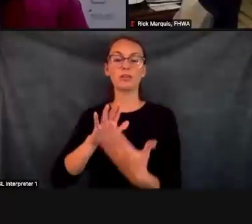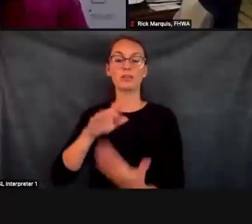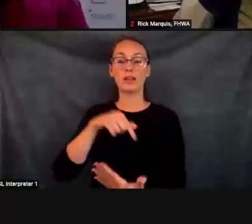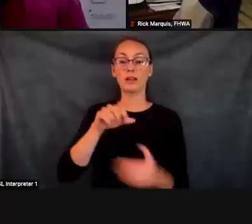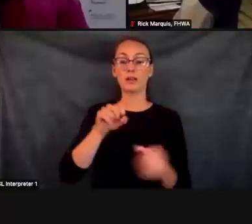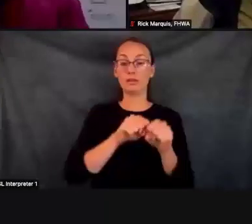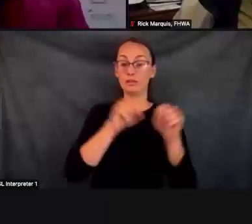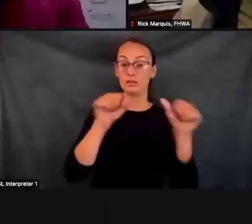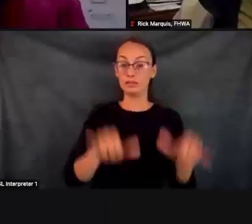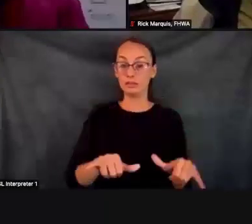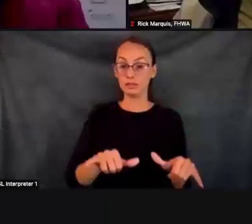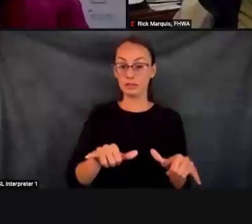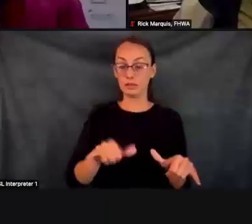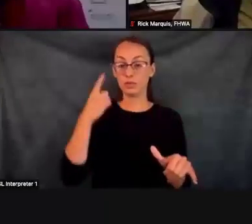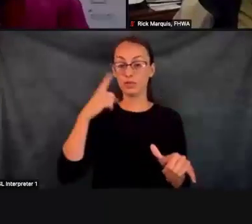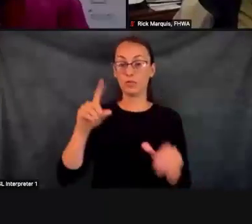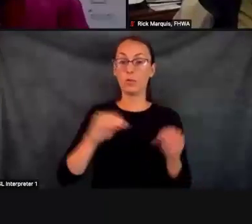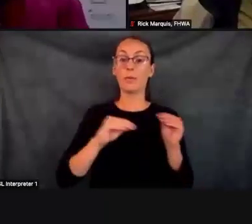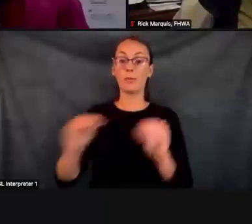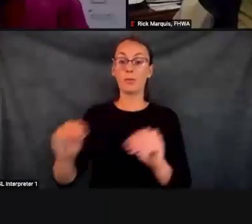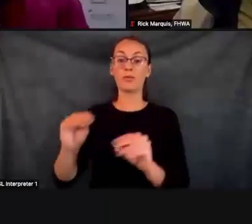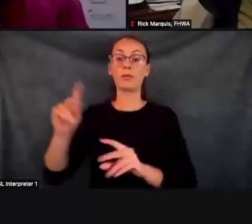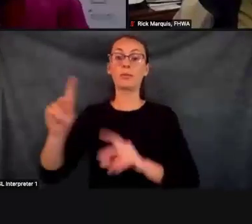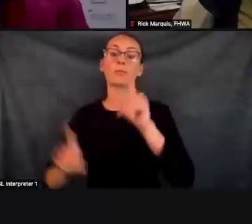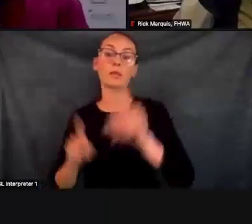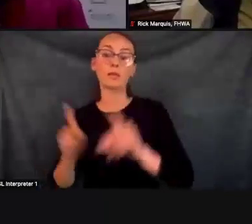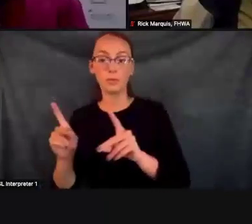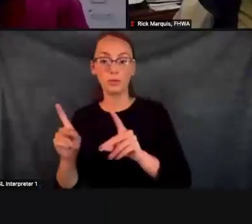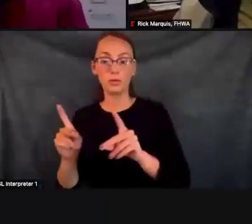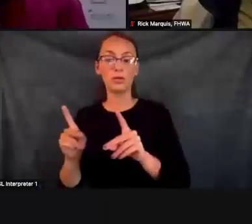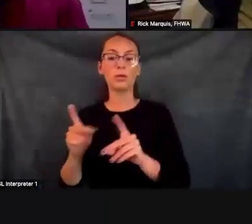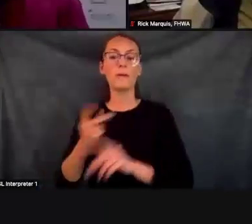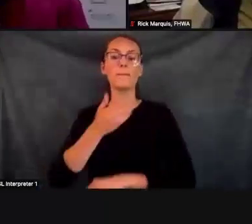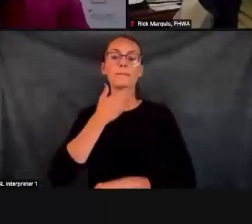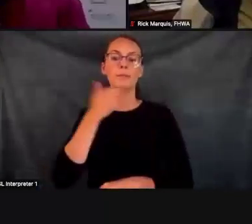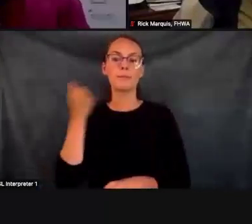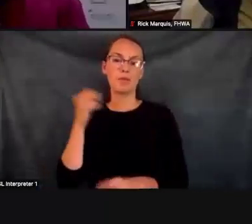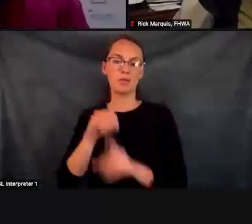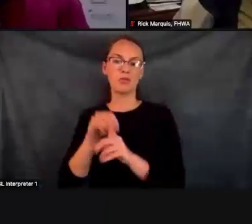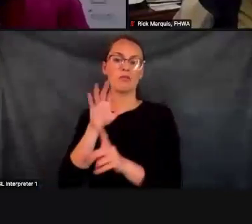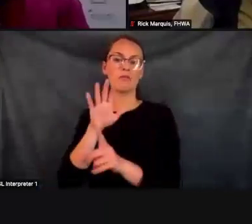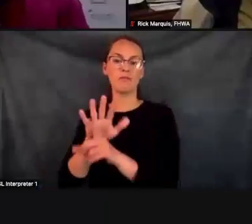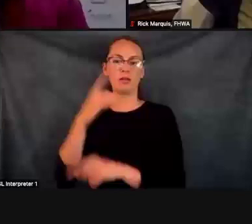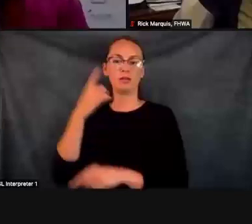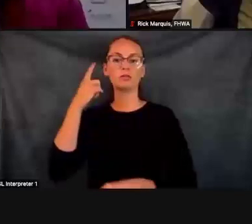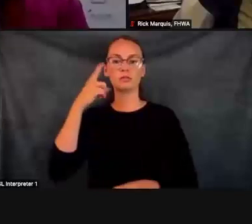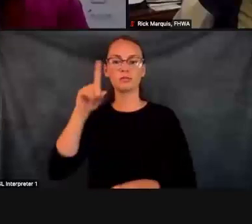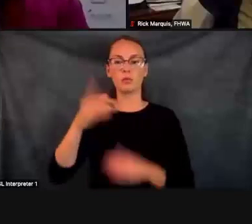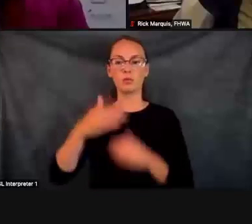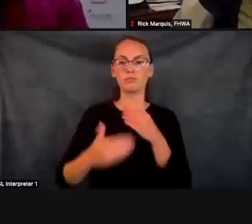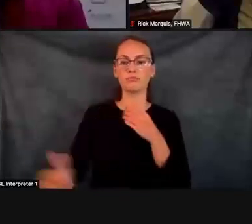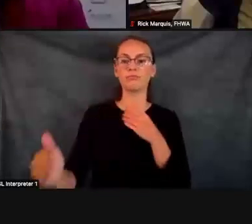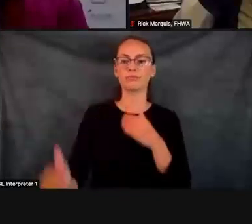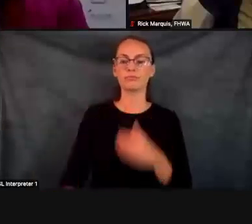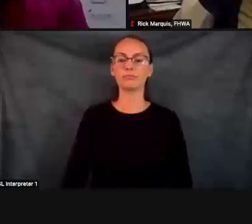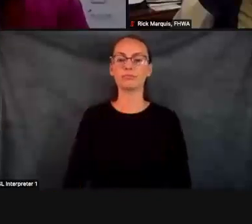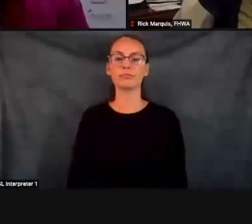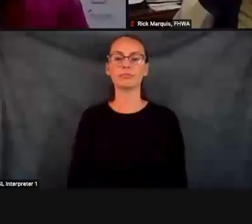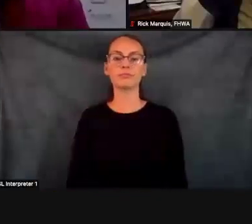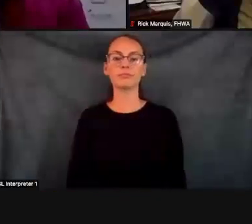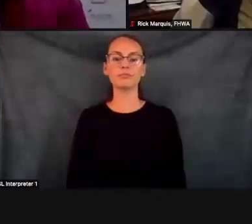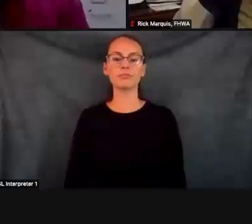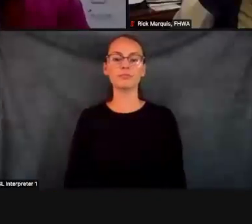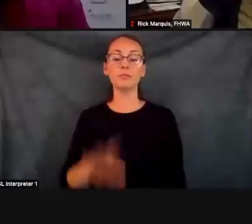ha cambiado a una perspectiva más iluminada que no sea solamente uno de